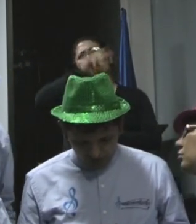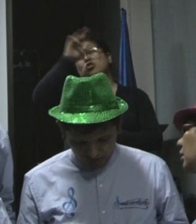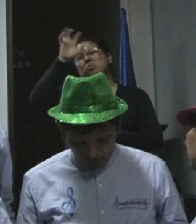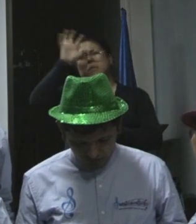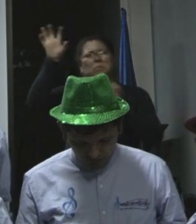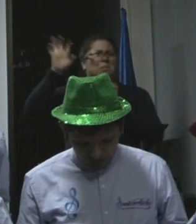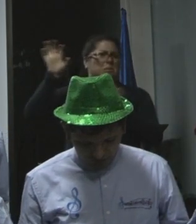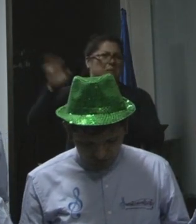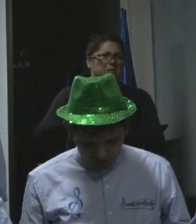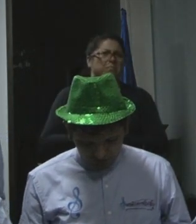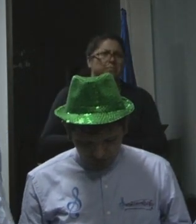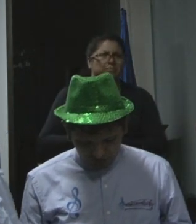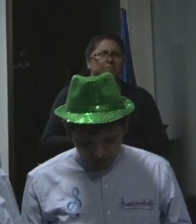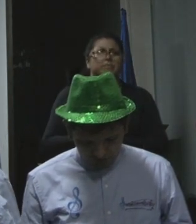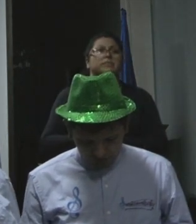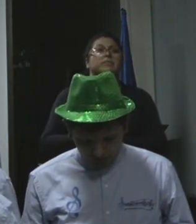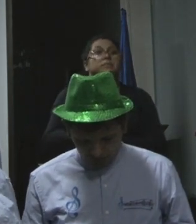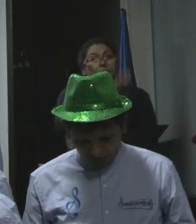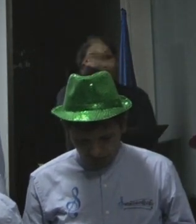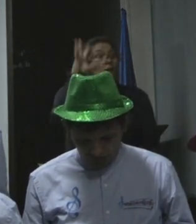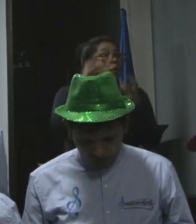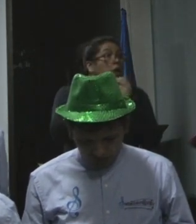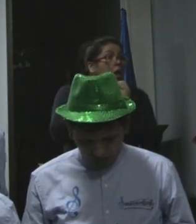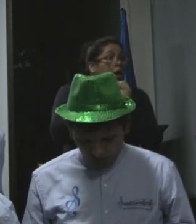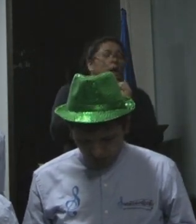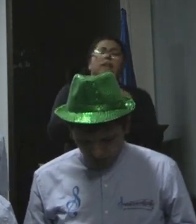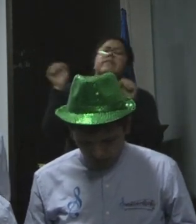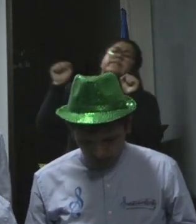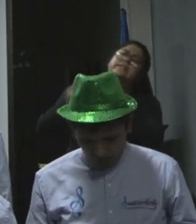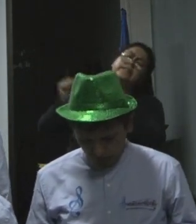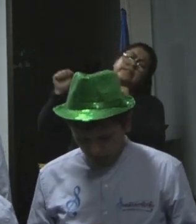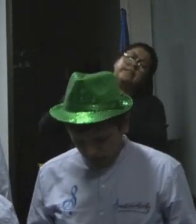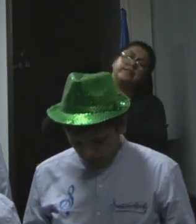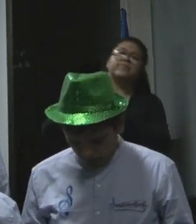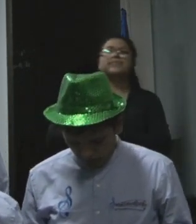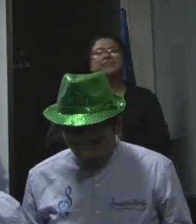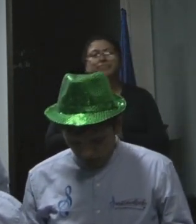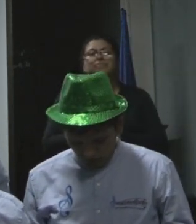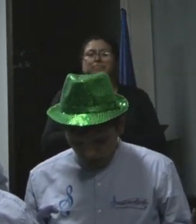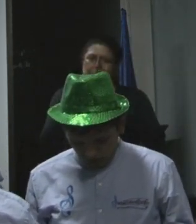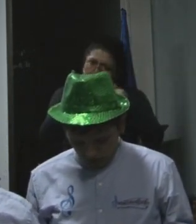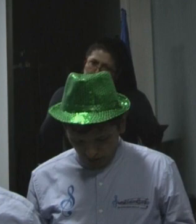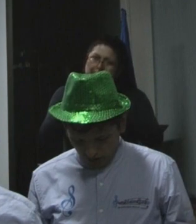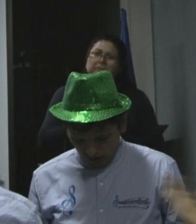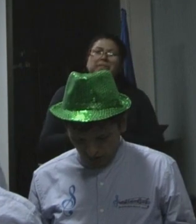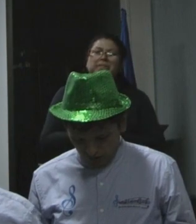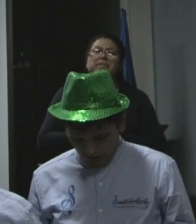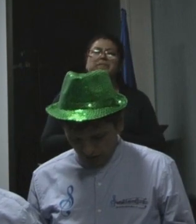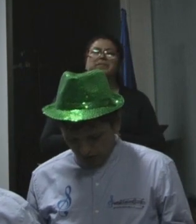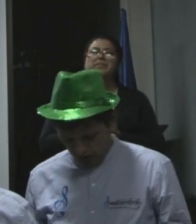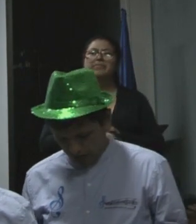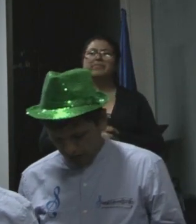más. ¿Están de acuerdo? Sí. Bueno, primero tocando.